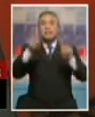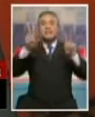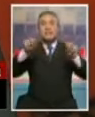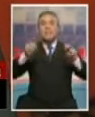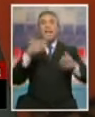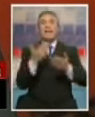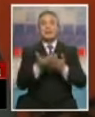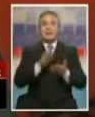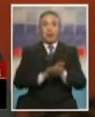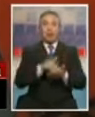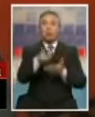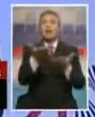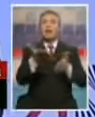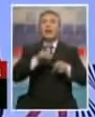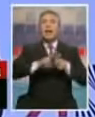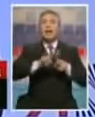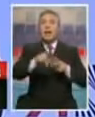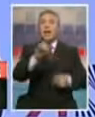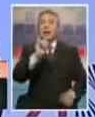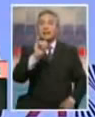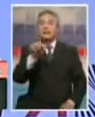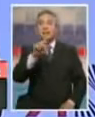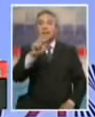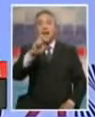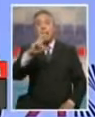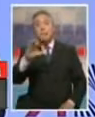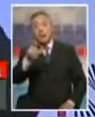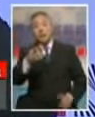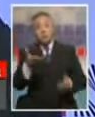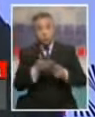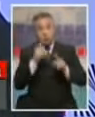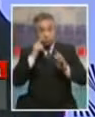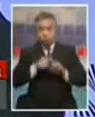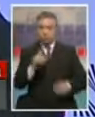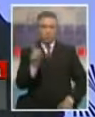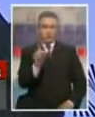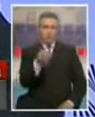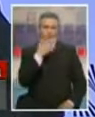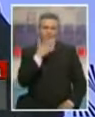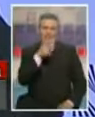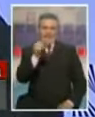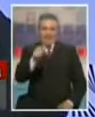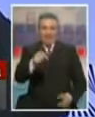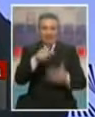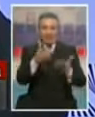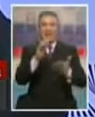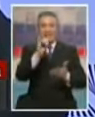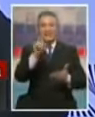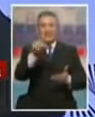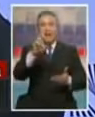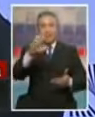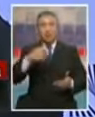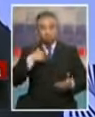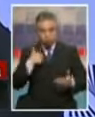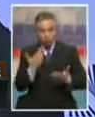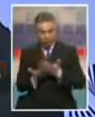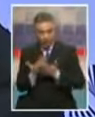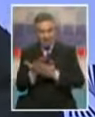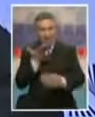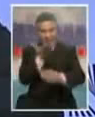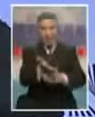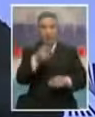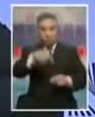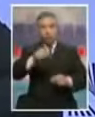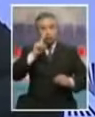haría con las ISAPRES? ¿Prohibiría, por ejemplo, la integración vertical en las ISAPRES? No solo eso. Creo que las ISAPRES son... yo demandé a mi propia ISAPRE por lo mismo. Creo que